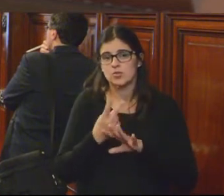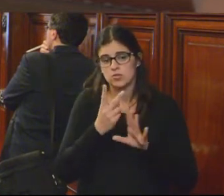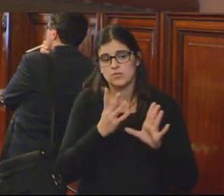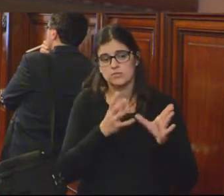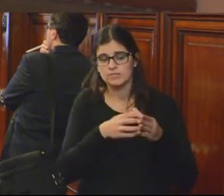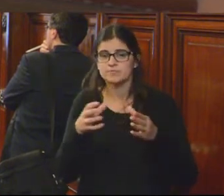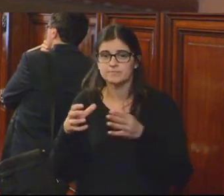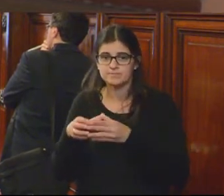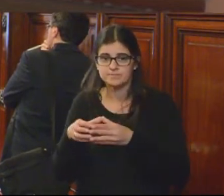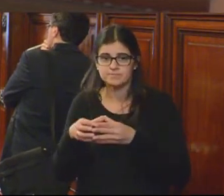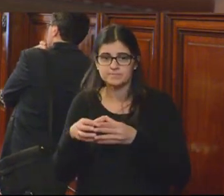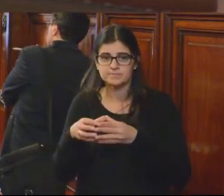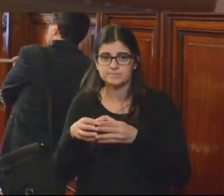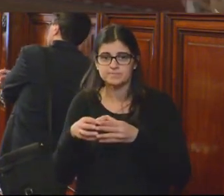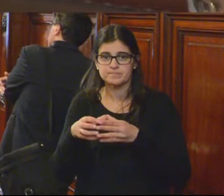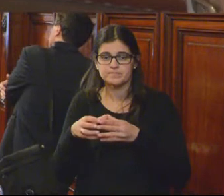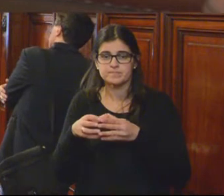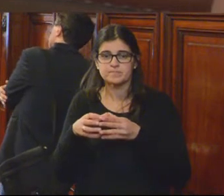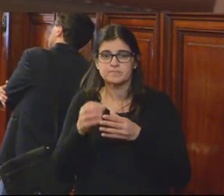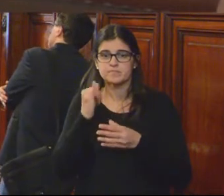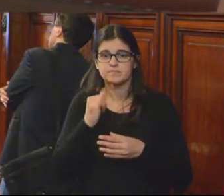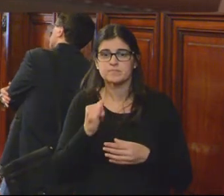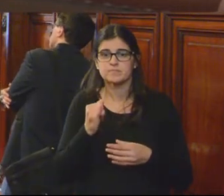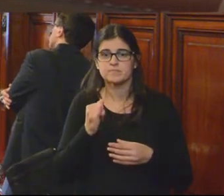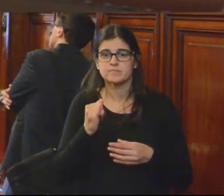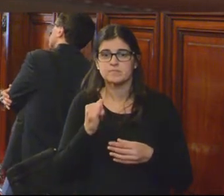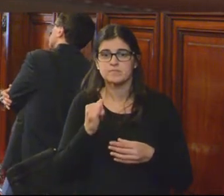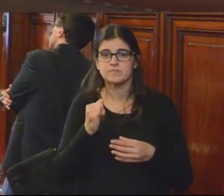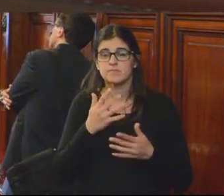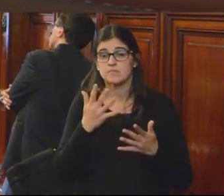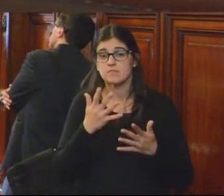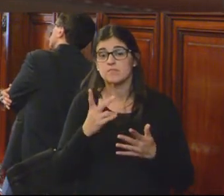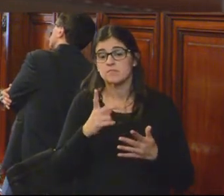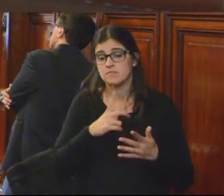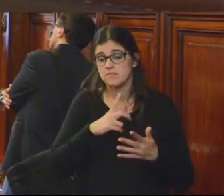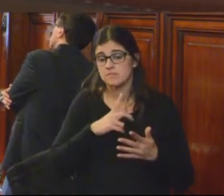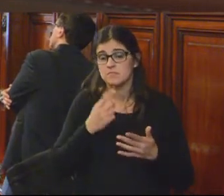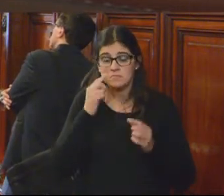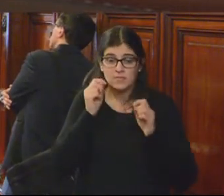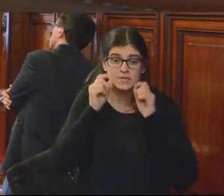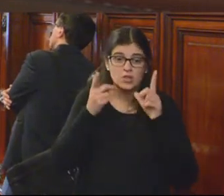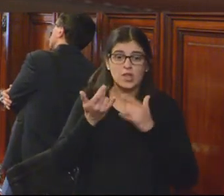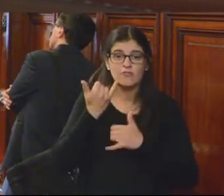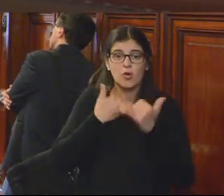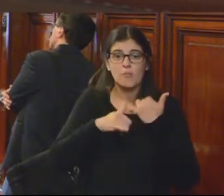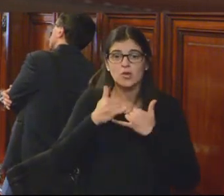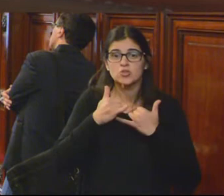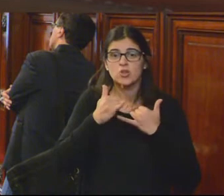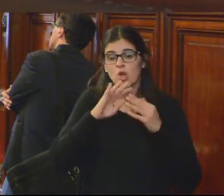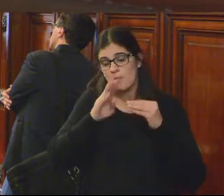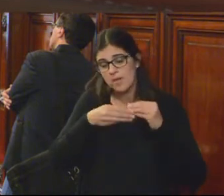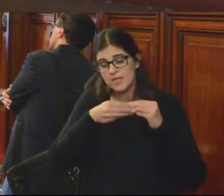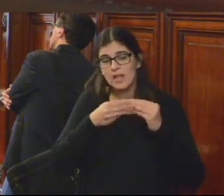partes y obviamente estaremos muy atentos a toda la información complementaria, el estudio